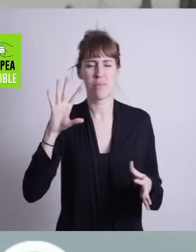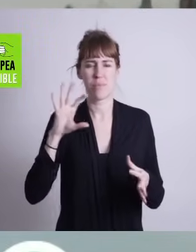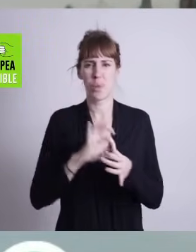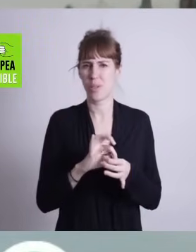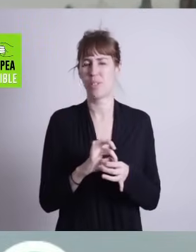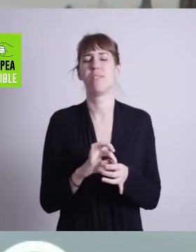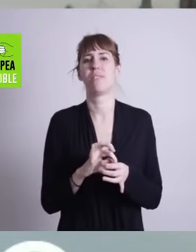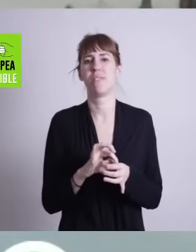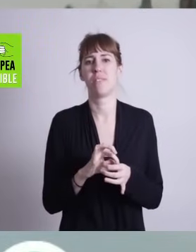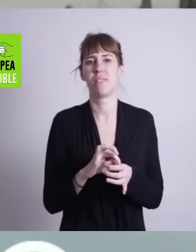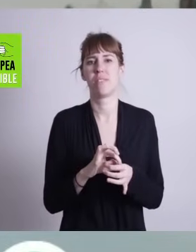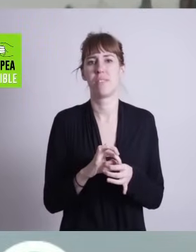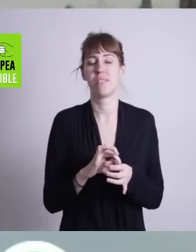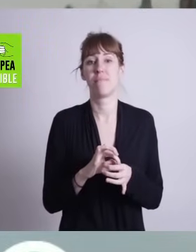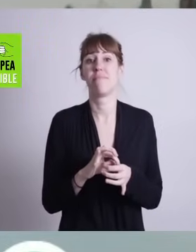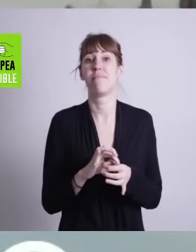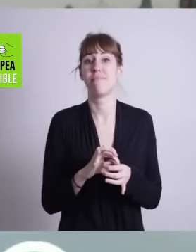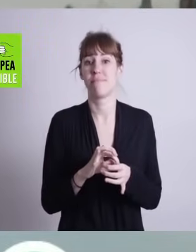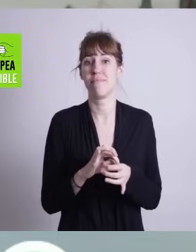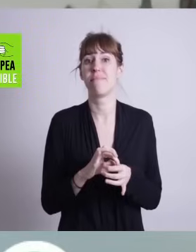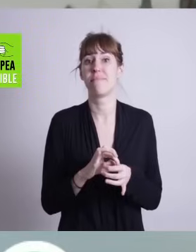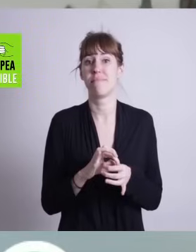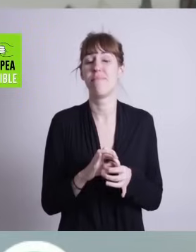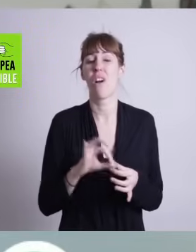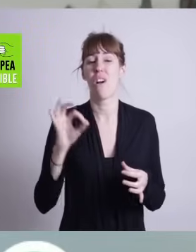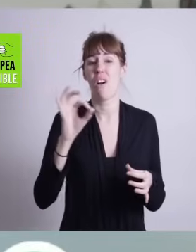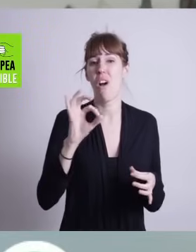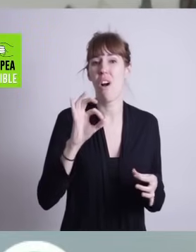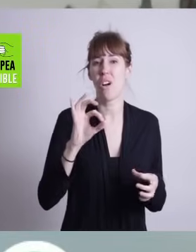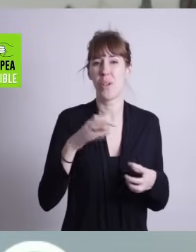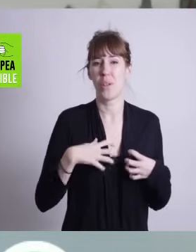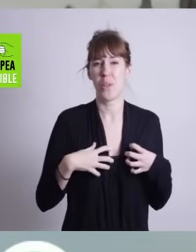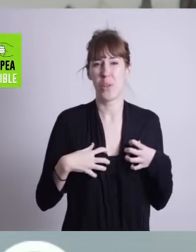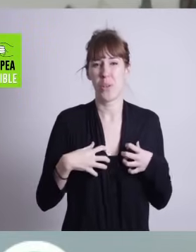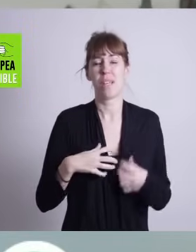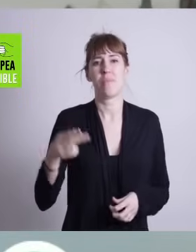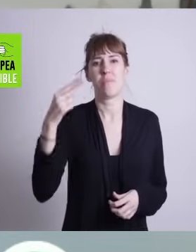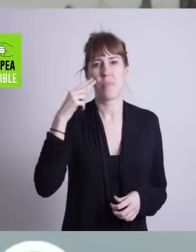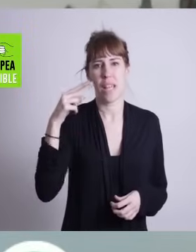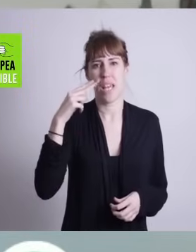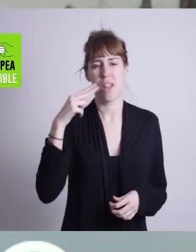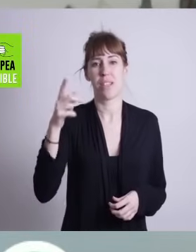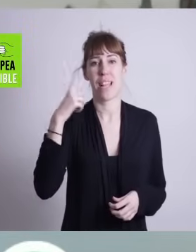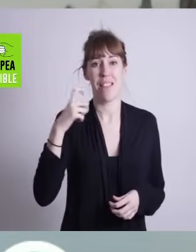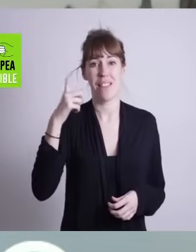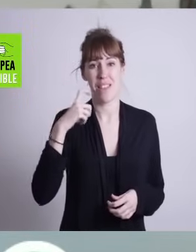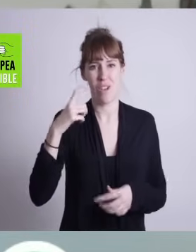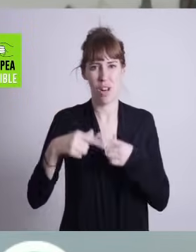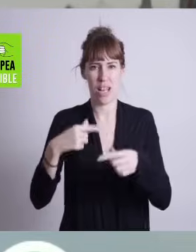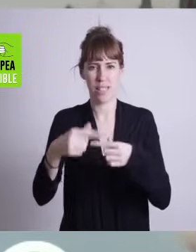O lo que es lo mismo, creencias, miedos, tradiciones, costumbres,